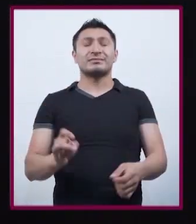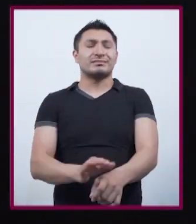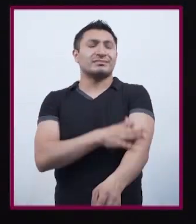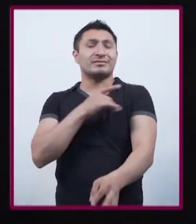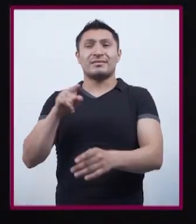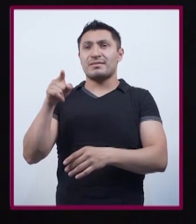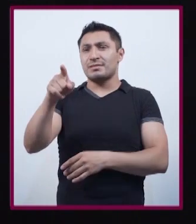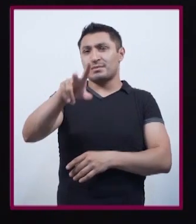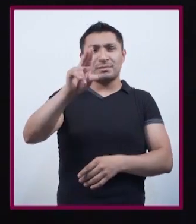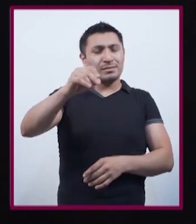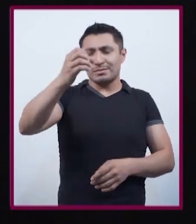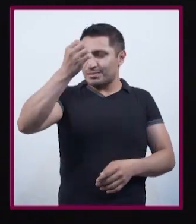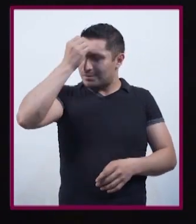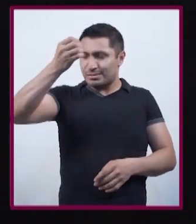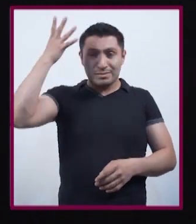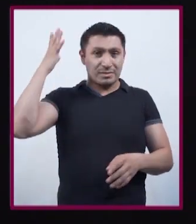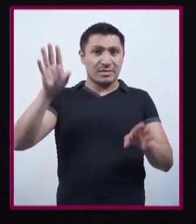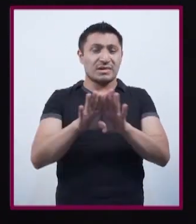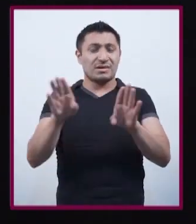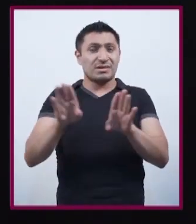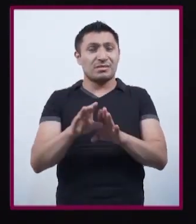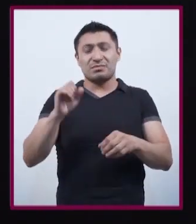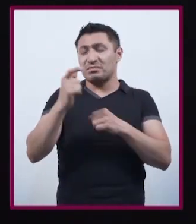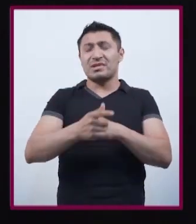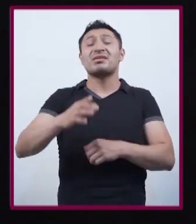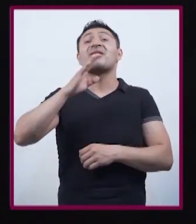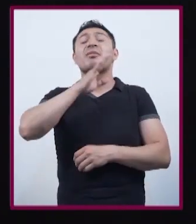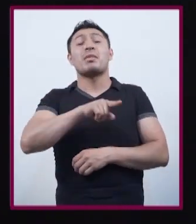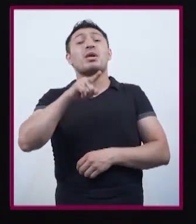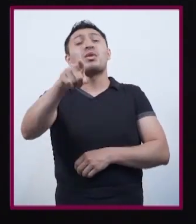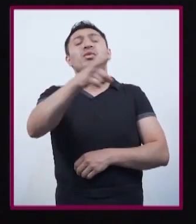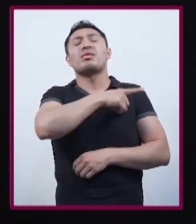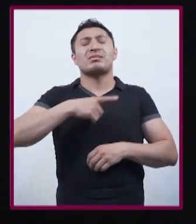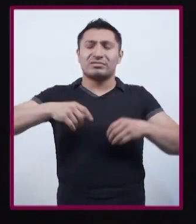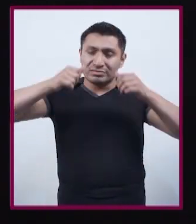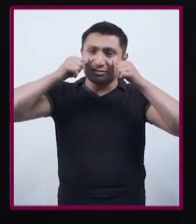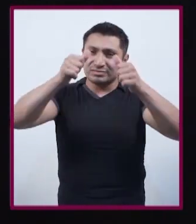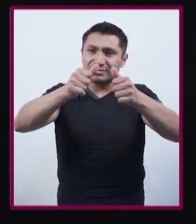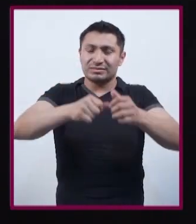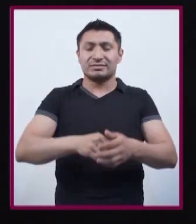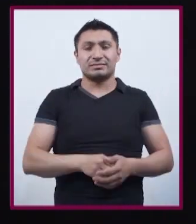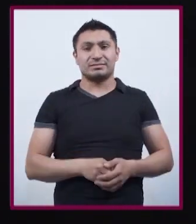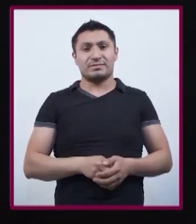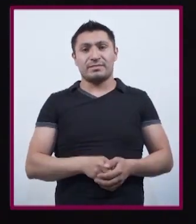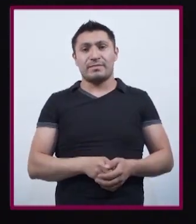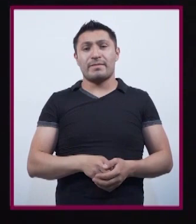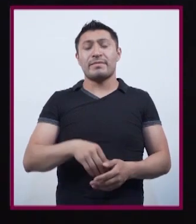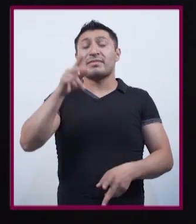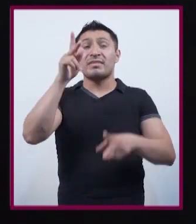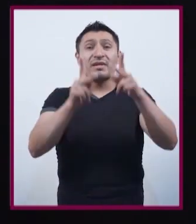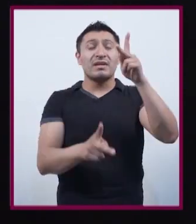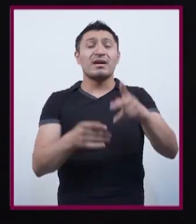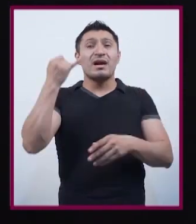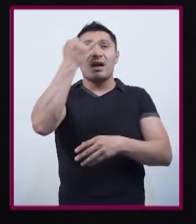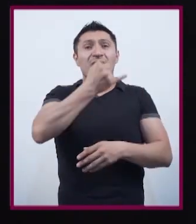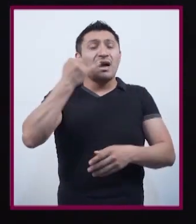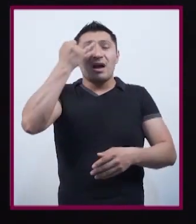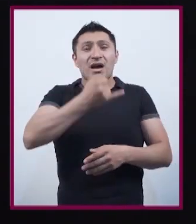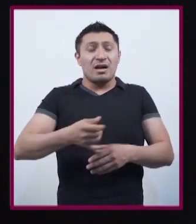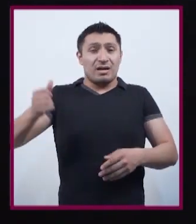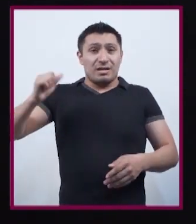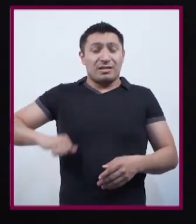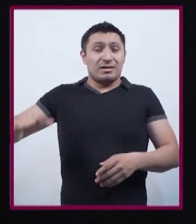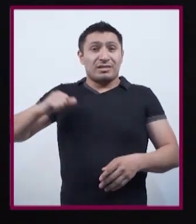viento, late vivo en el sol y se prende al pinar. No te vale olvidarlo como al mal pensamiento, le tendrás que